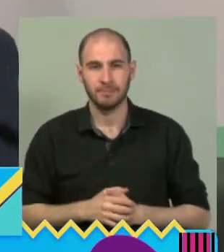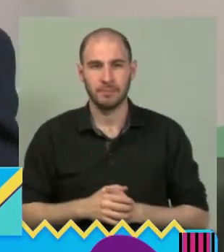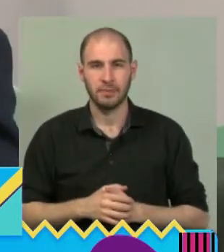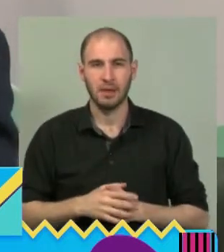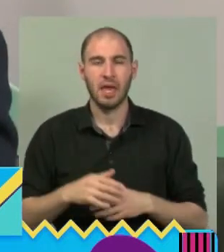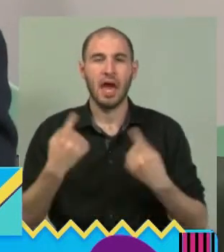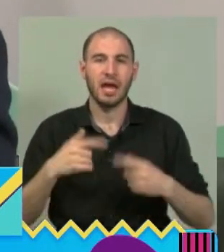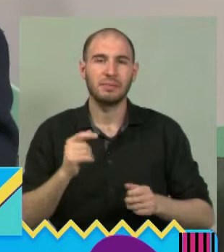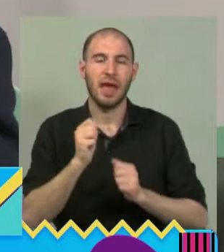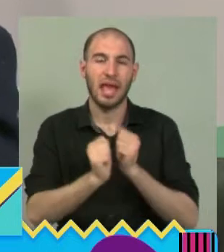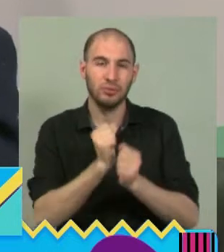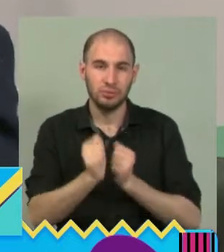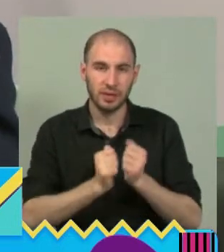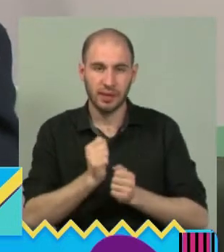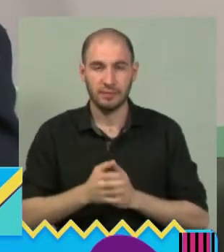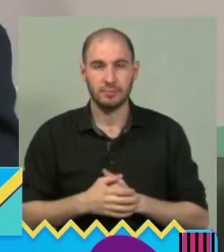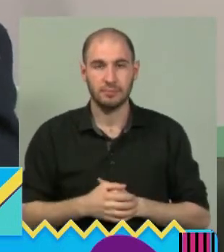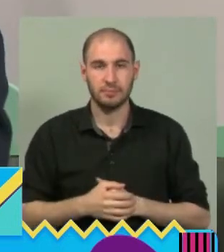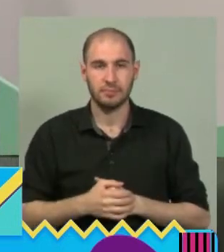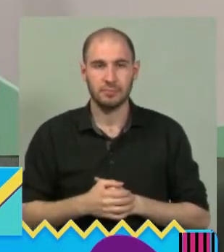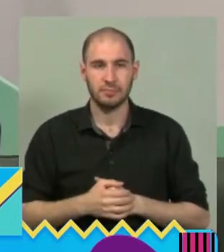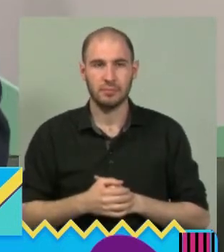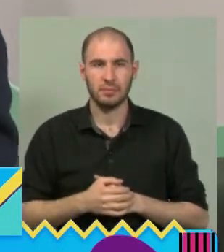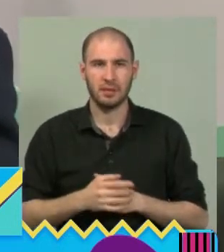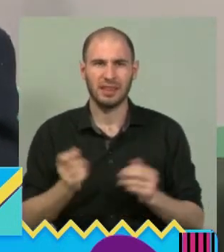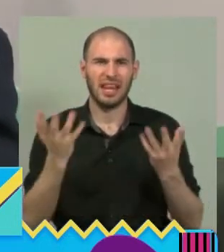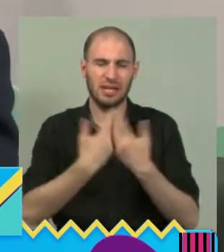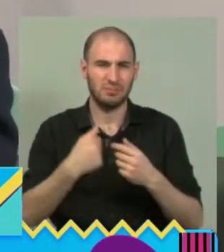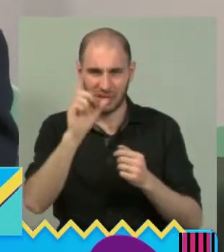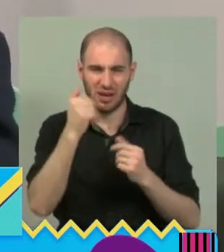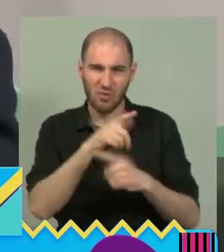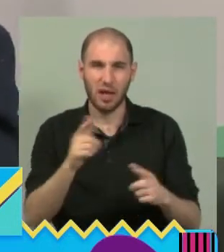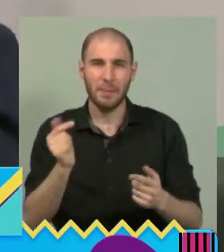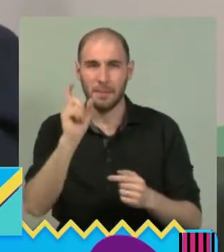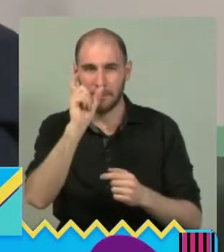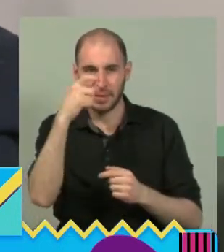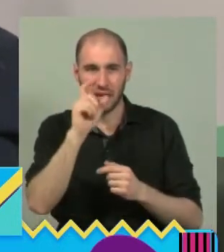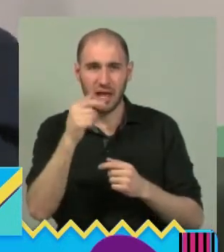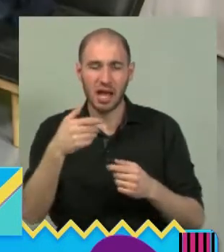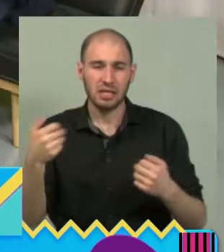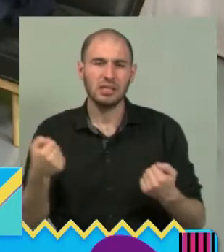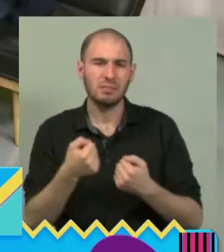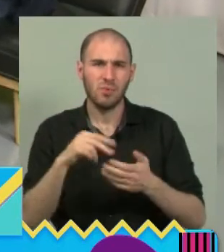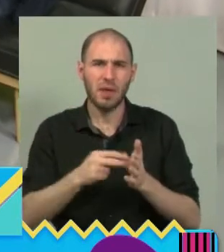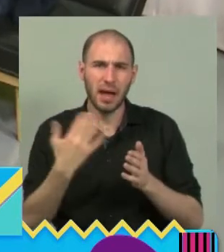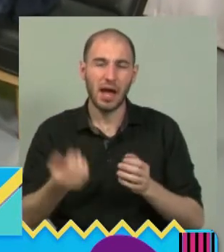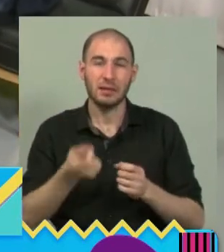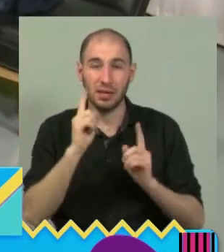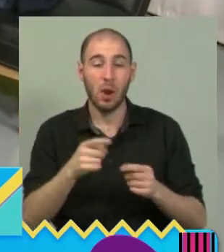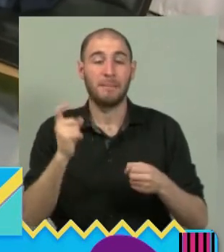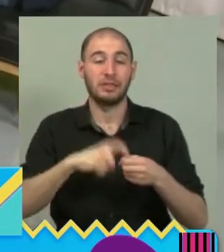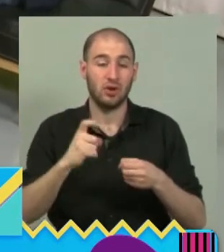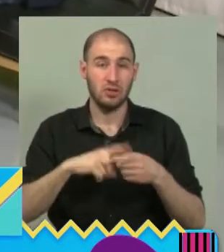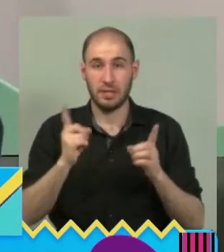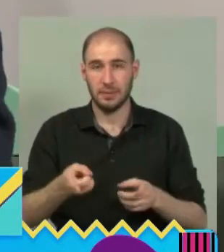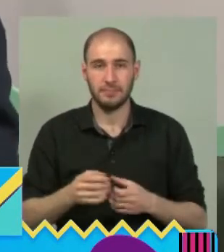las actividades industriales que no tienen mucho que ver con la minería. La minería no ha generado accidentes, como ha generado el petróleo, ¿no? O